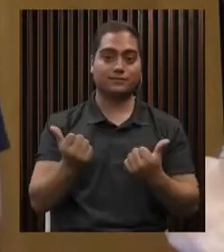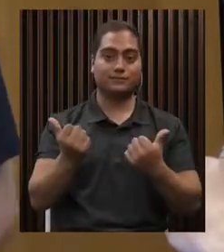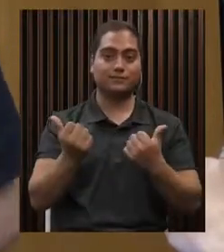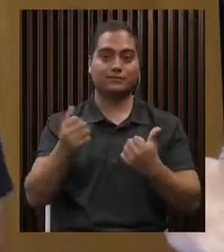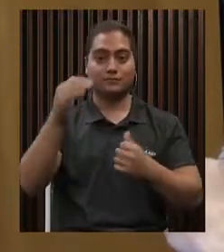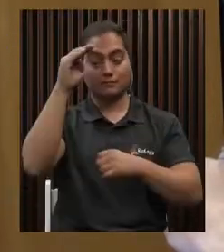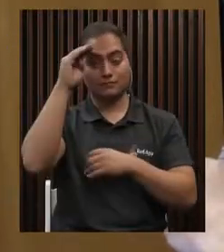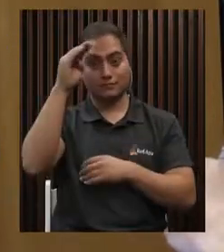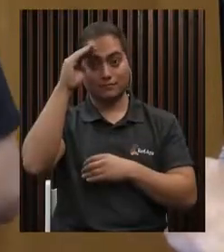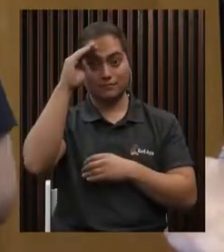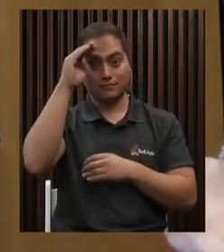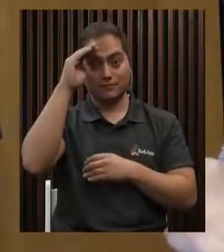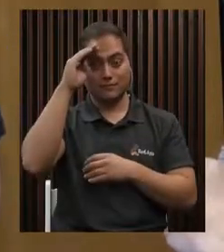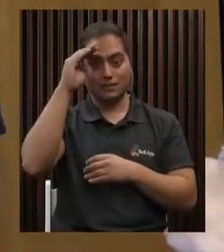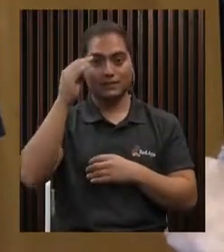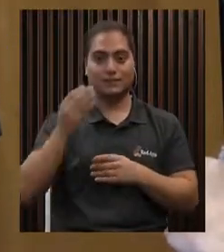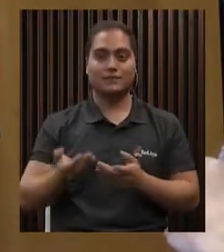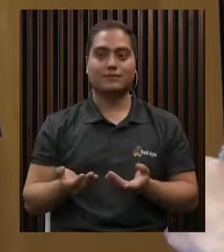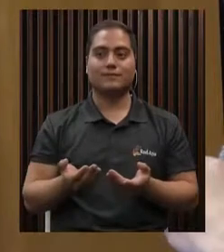experiencia,